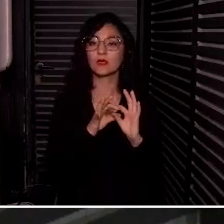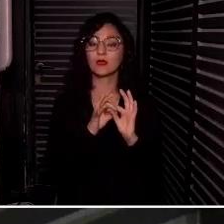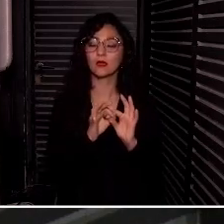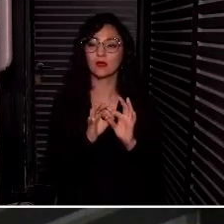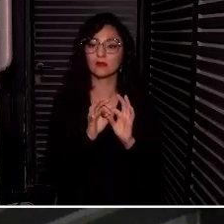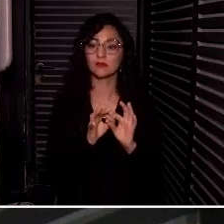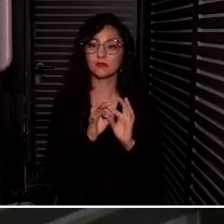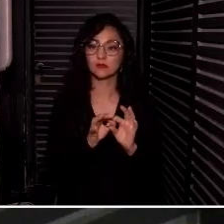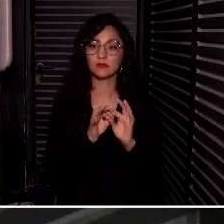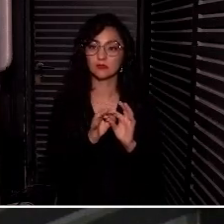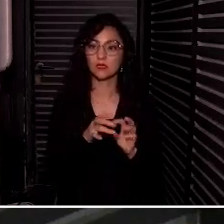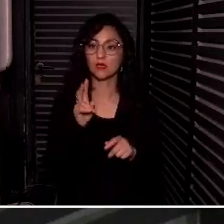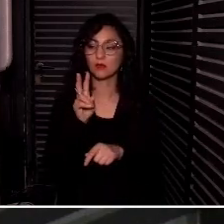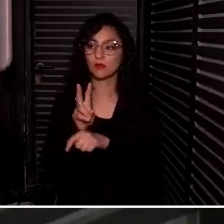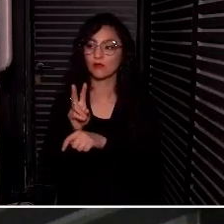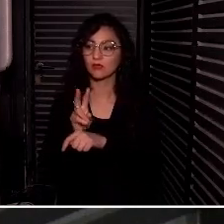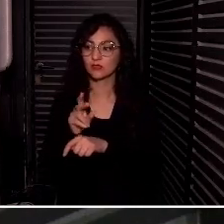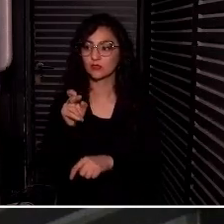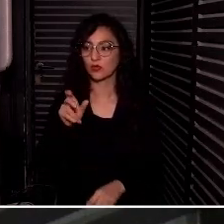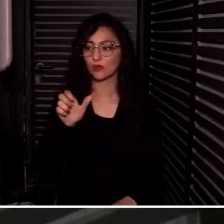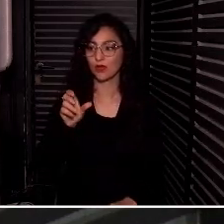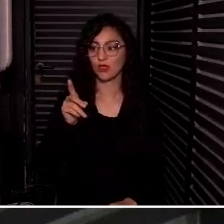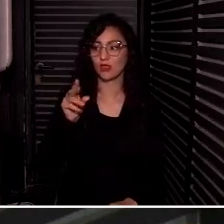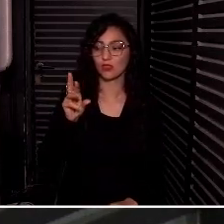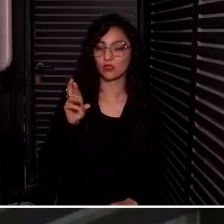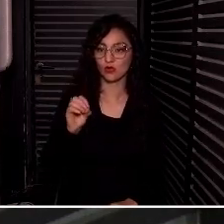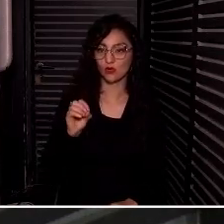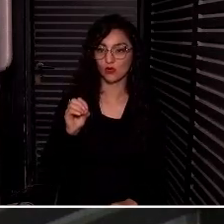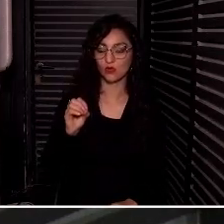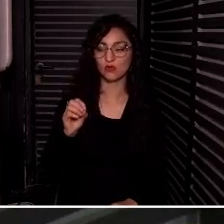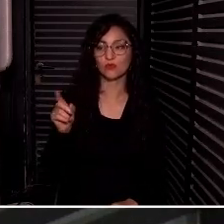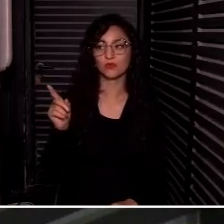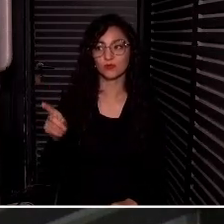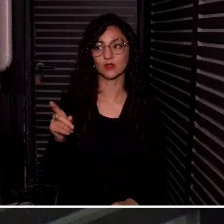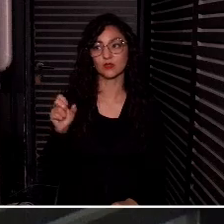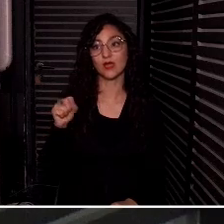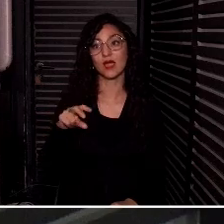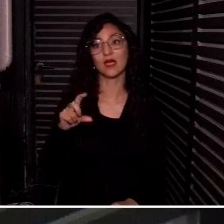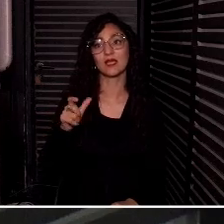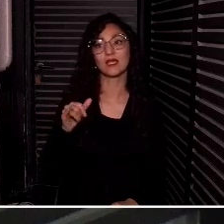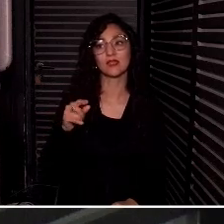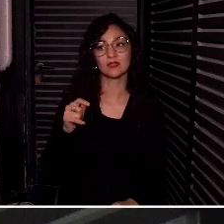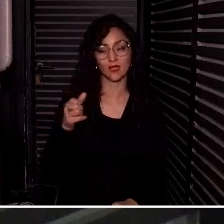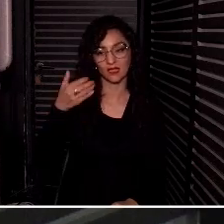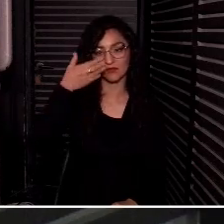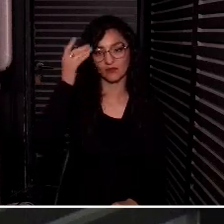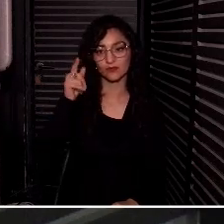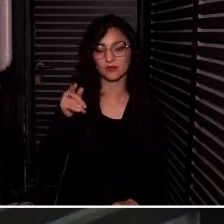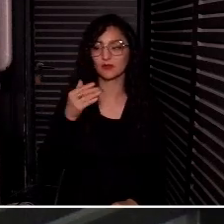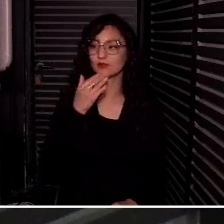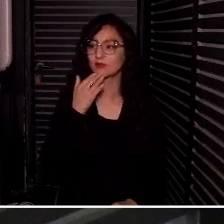también al profesor Pedro anguita gran conocido del Consejo